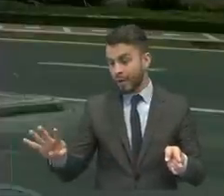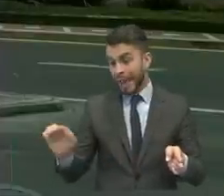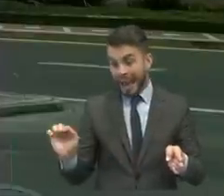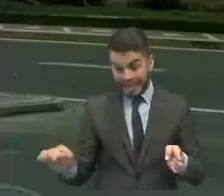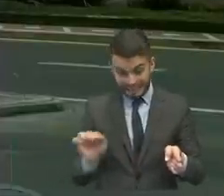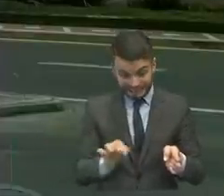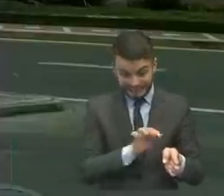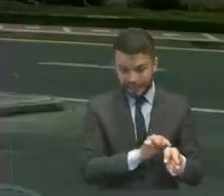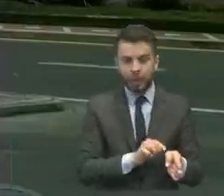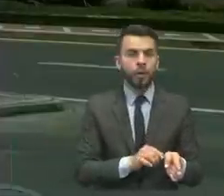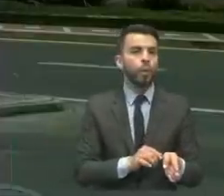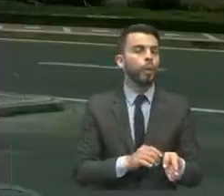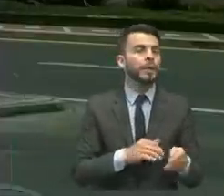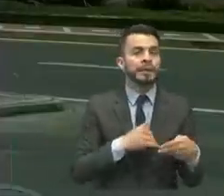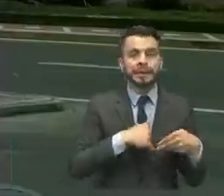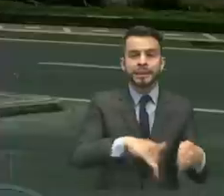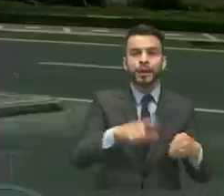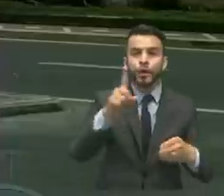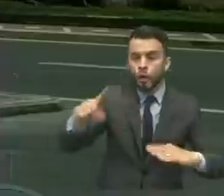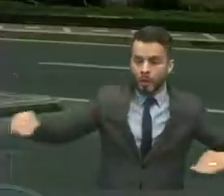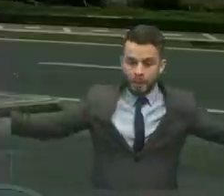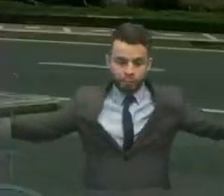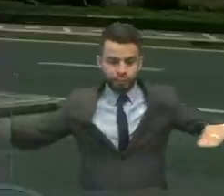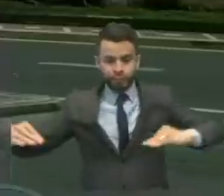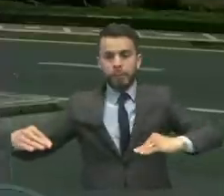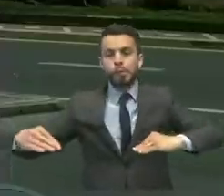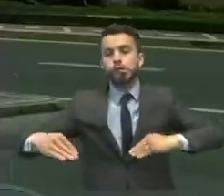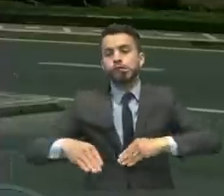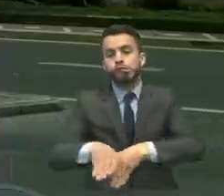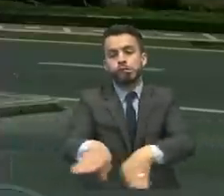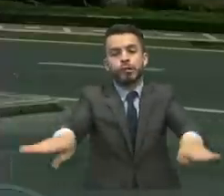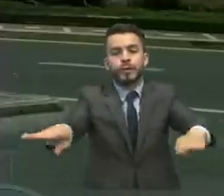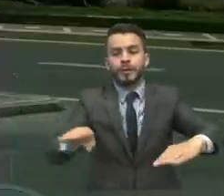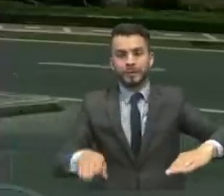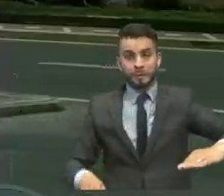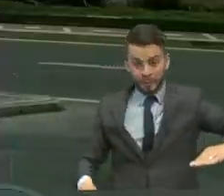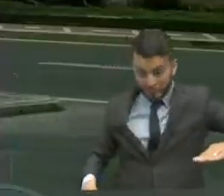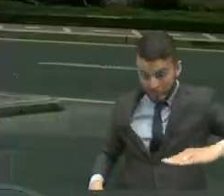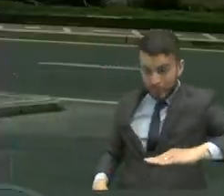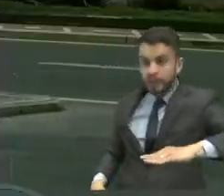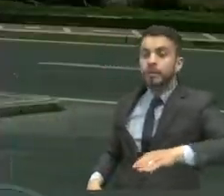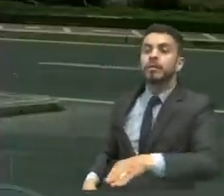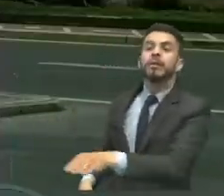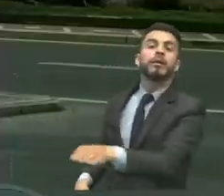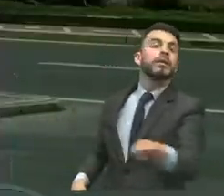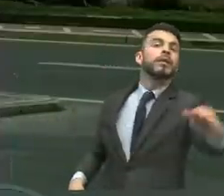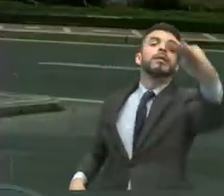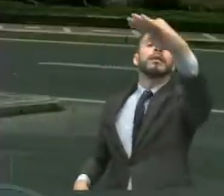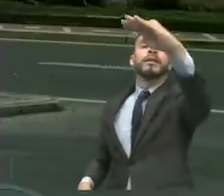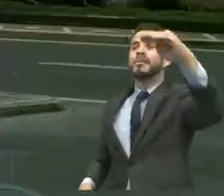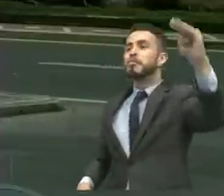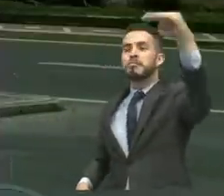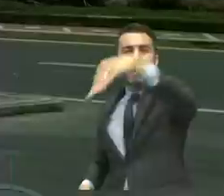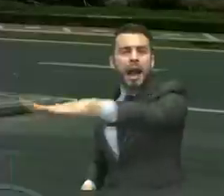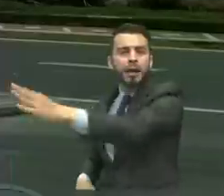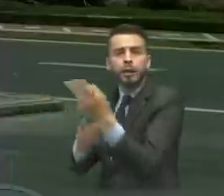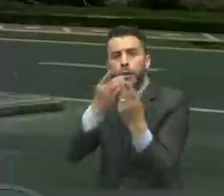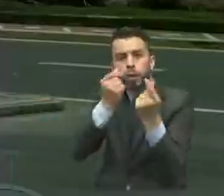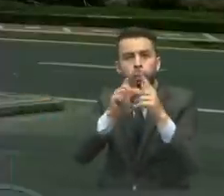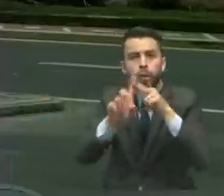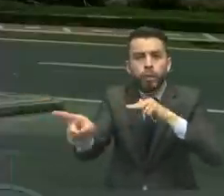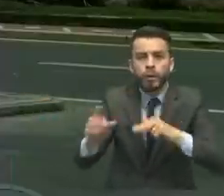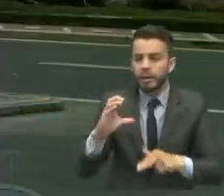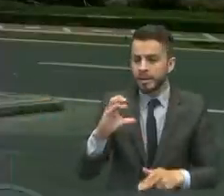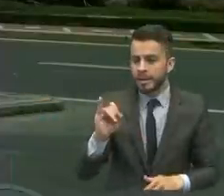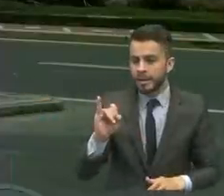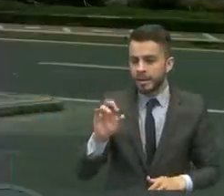vehiculares hacia otras avenidas, la Circunvalar fundamentalmente, o la Quinta en el caso de la 72, que además